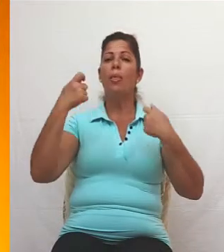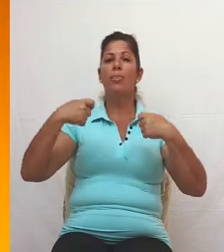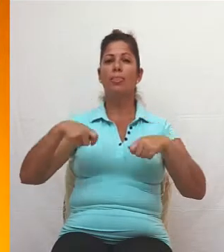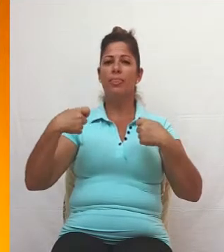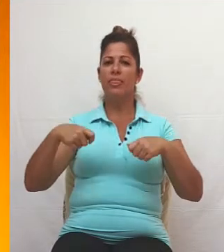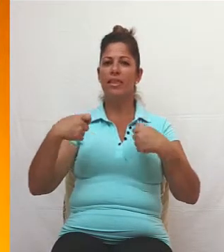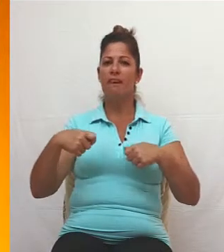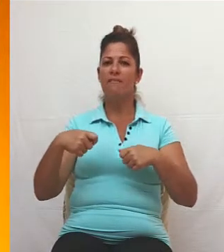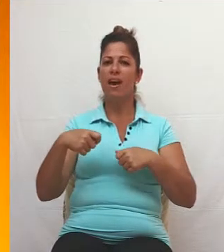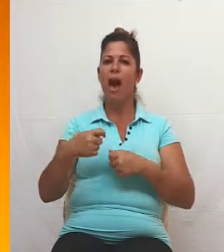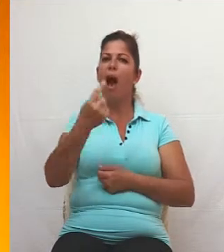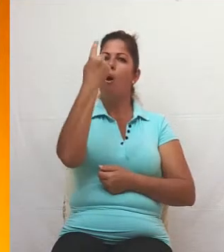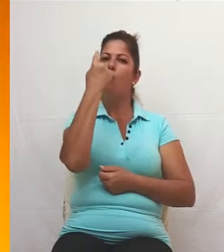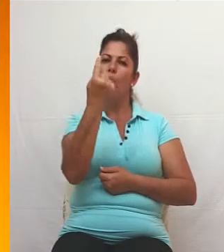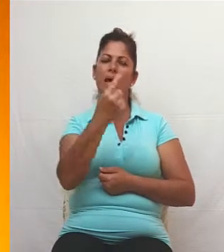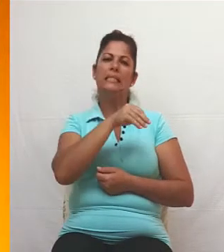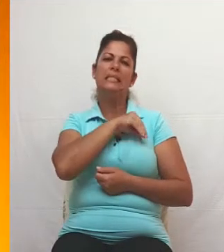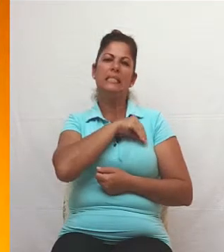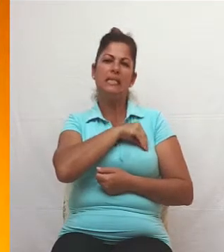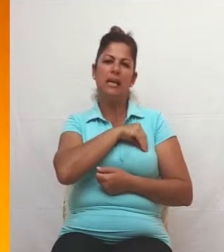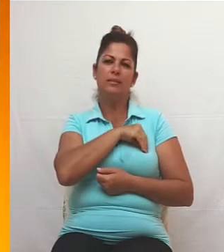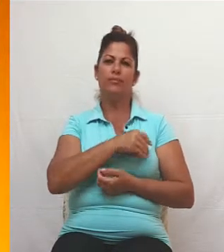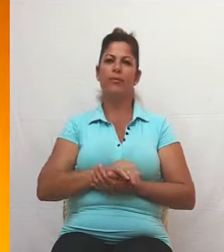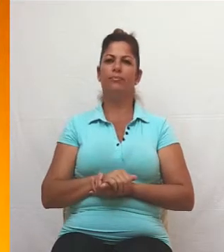ha de ser a una sensación